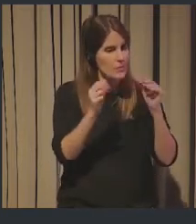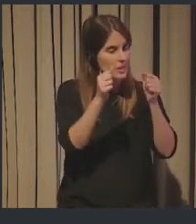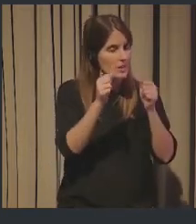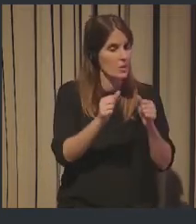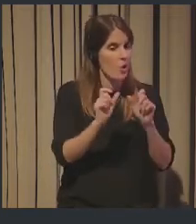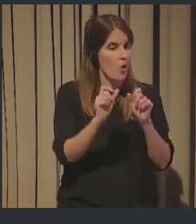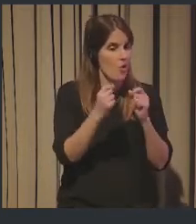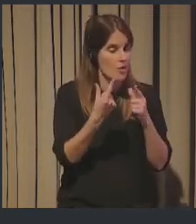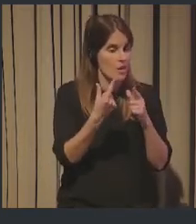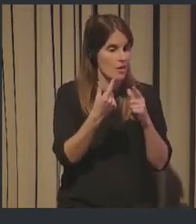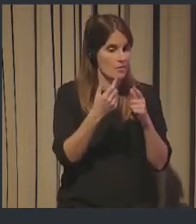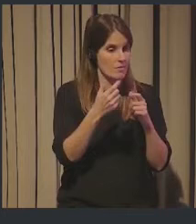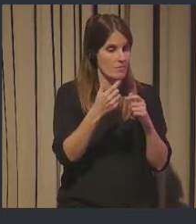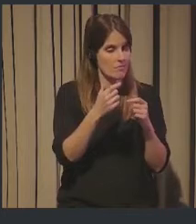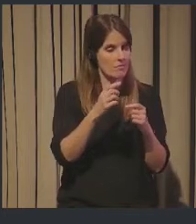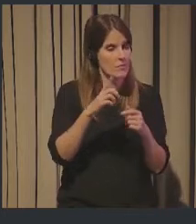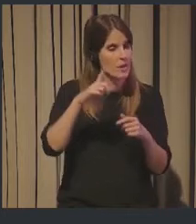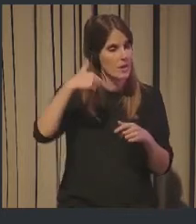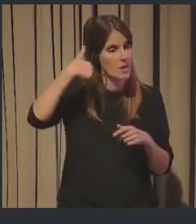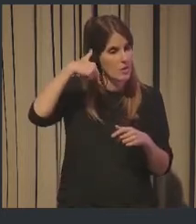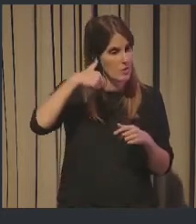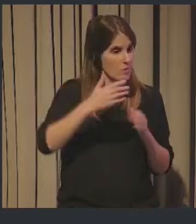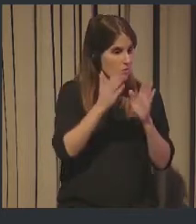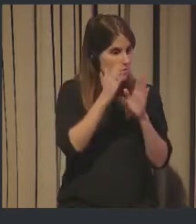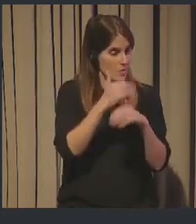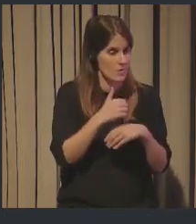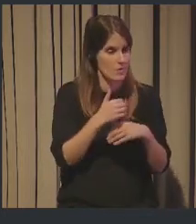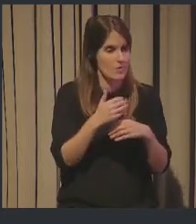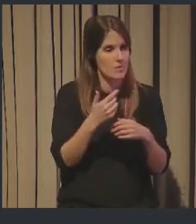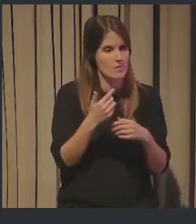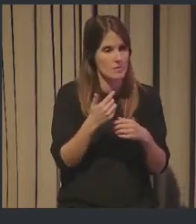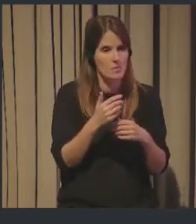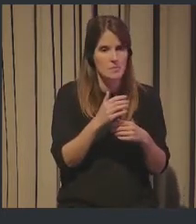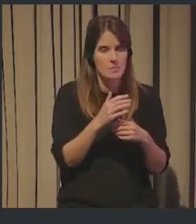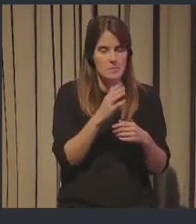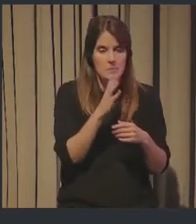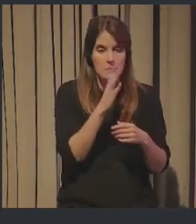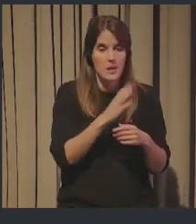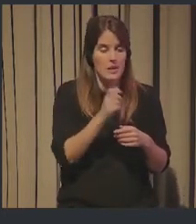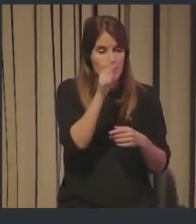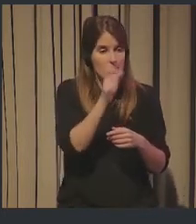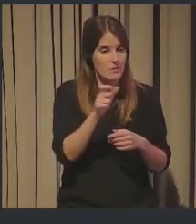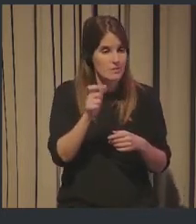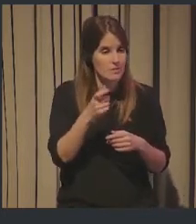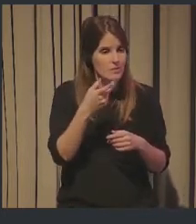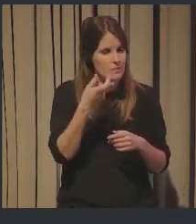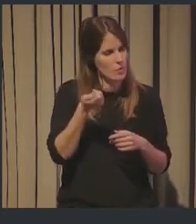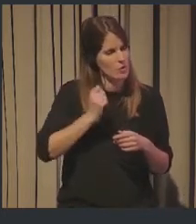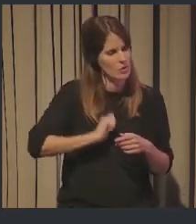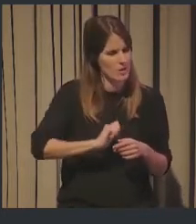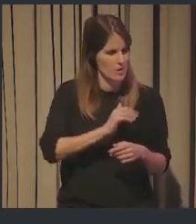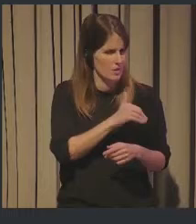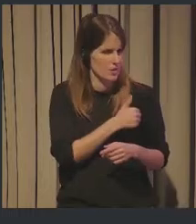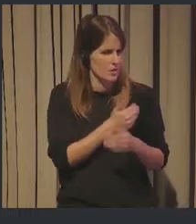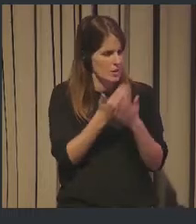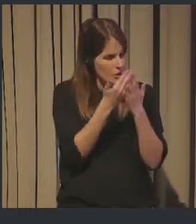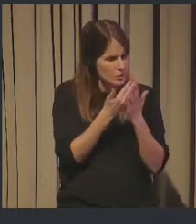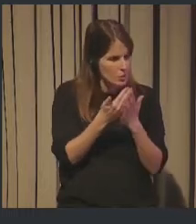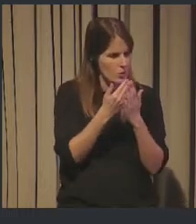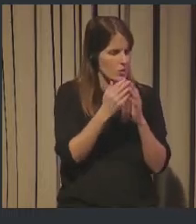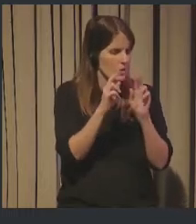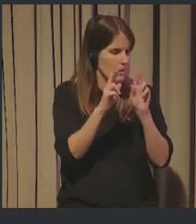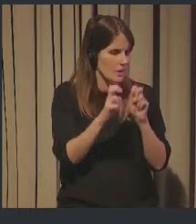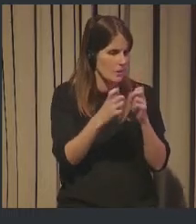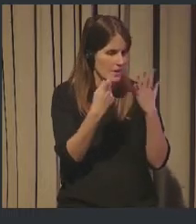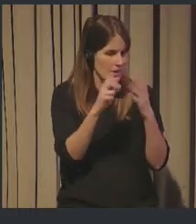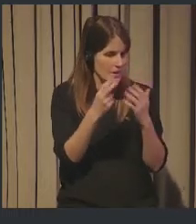No había nada que mostrara que había un interés académico, pero en los años 60 y 70 estos